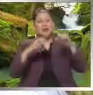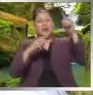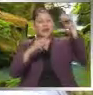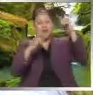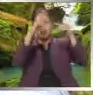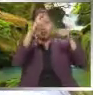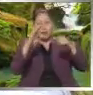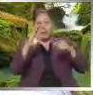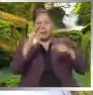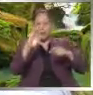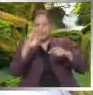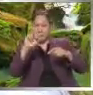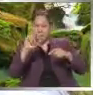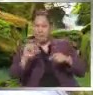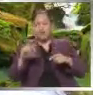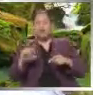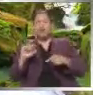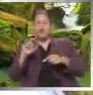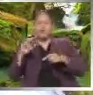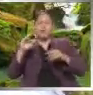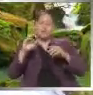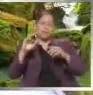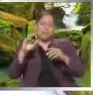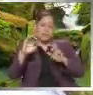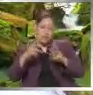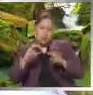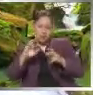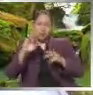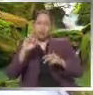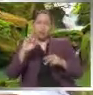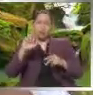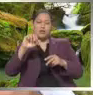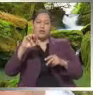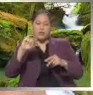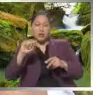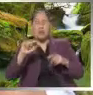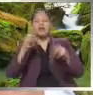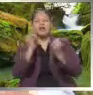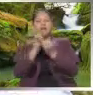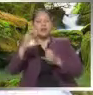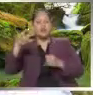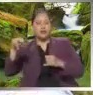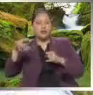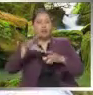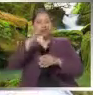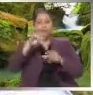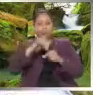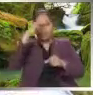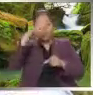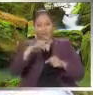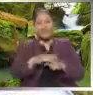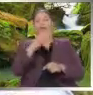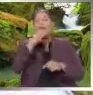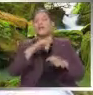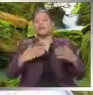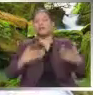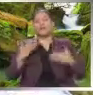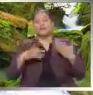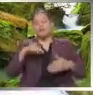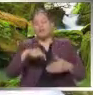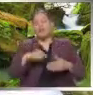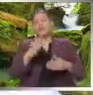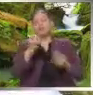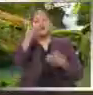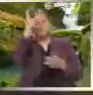el Usumacinta y desde el Mar de Cortés hasta el Mar Caribe. Aquí lo esperamos con los brazos abiertos en una fiesta muy divertida y llena